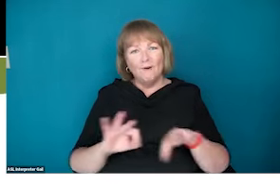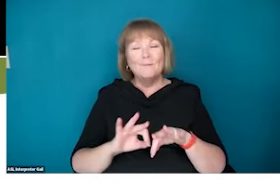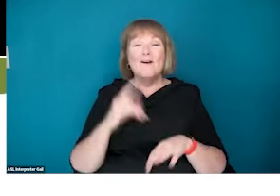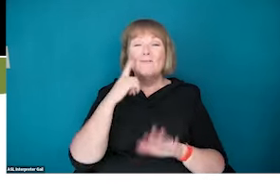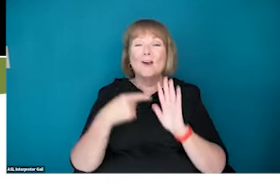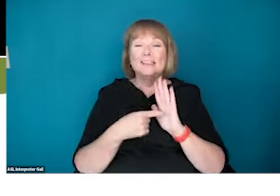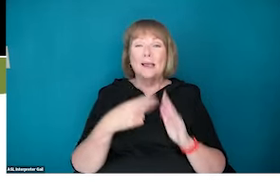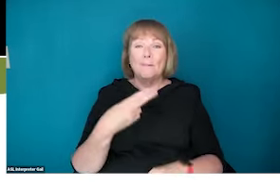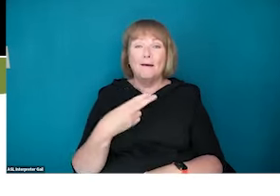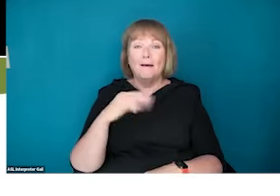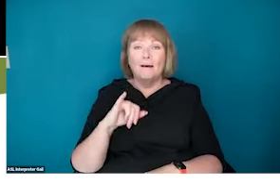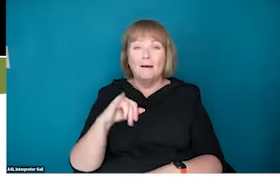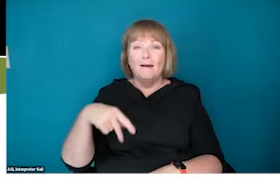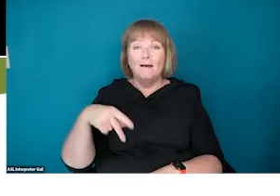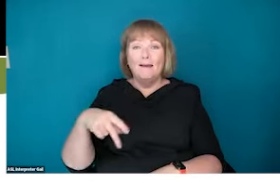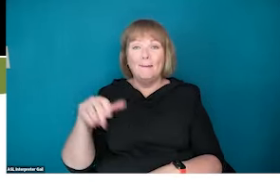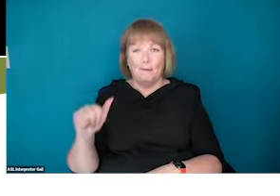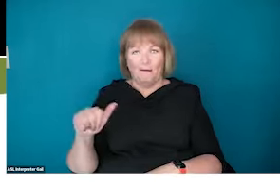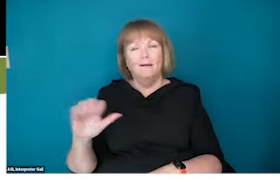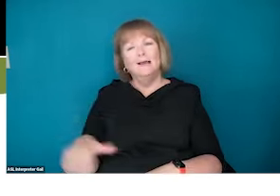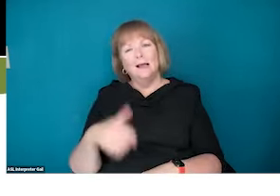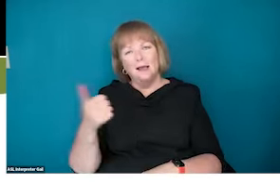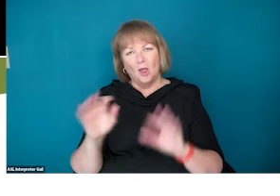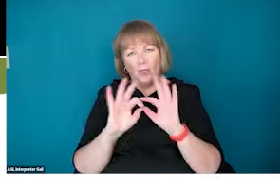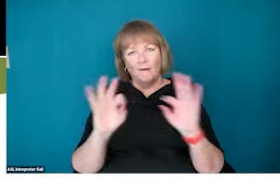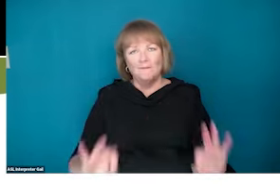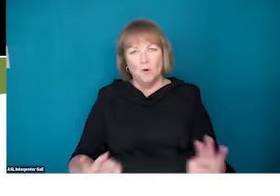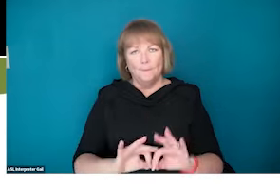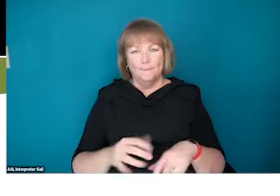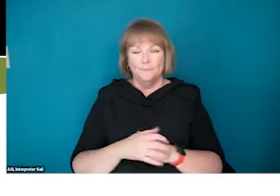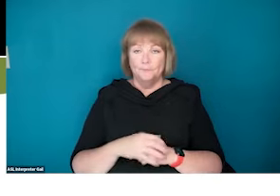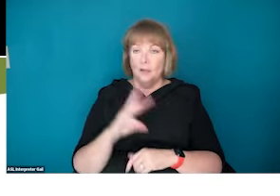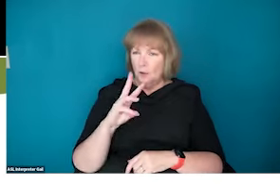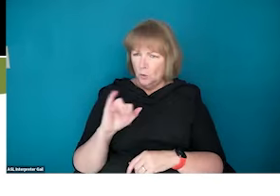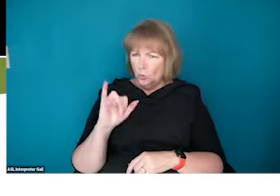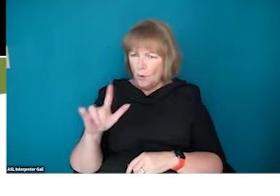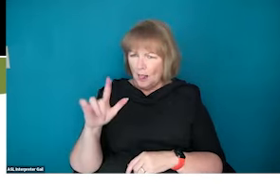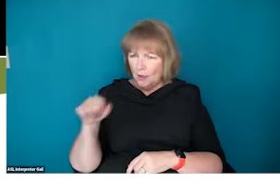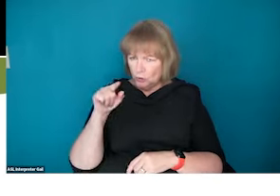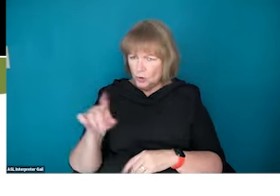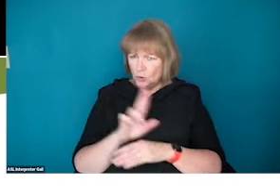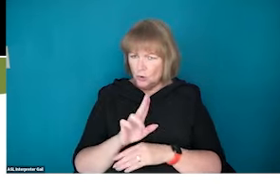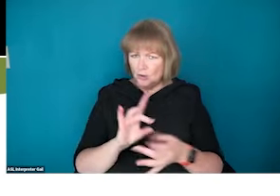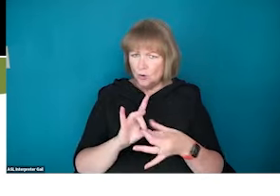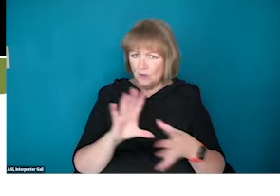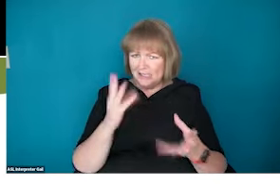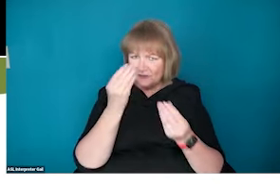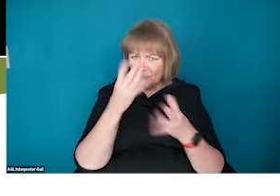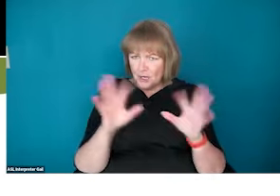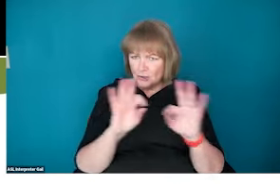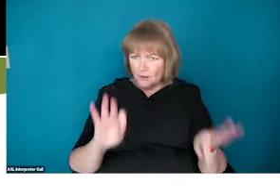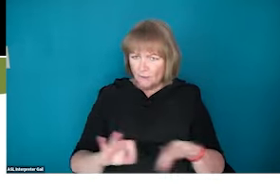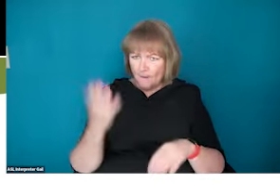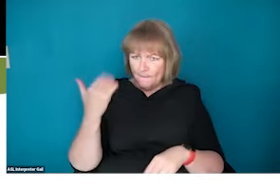Sí, yo lo he hecho y yo lo hago cuando yo voy al dentista, cuando yo voy al doctor. Yo les digo a ellos siempre, tengo